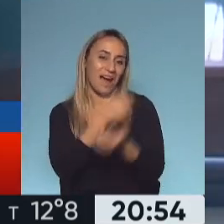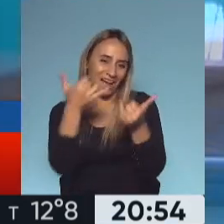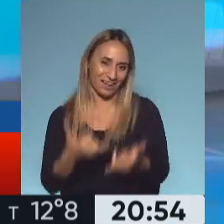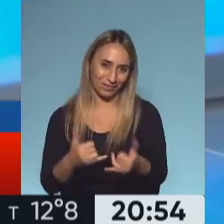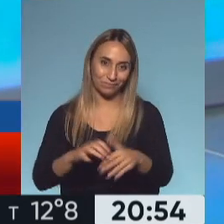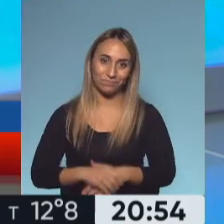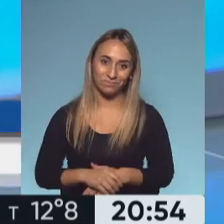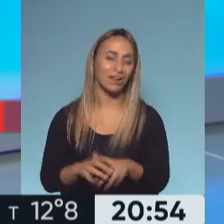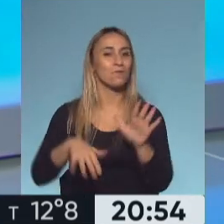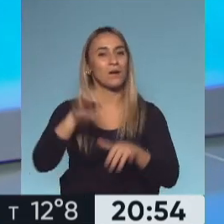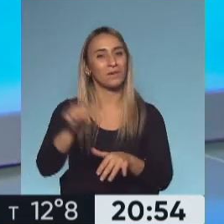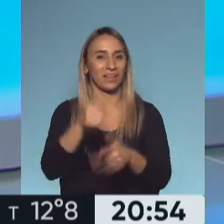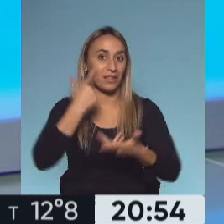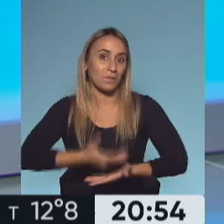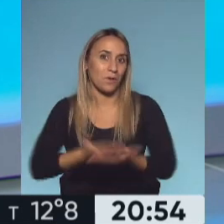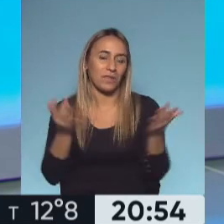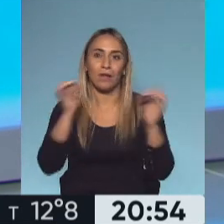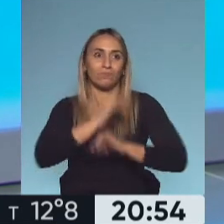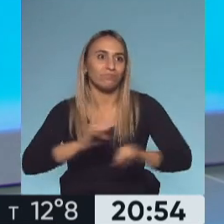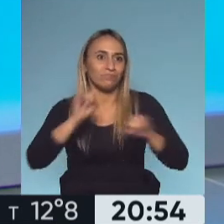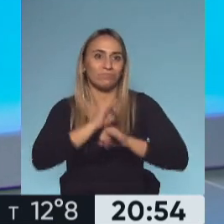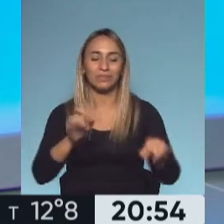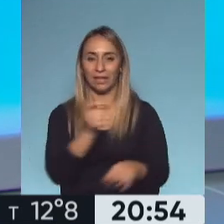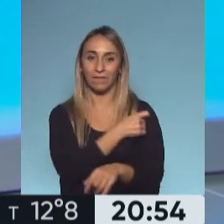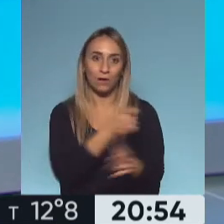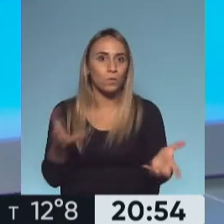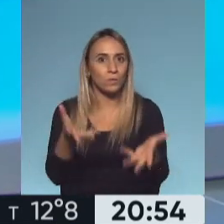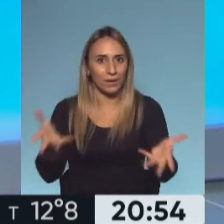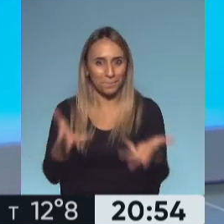La importancia de la campaña de vacunar, ¿no? Felicitas, así es, eso claro. Es lo que hay que remarcar.